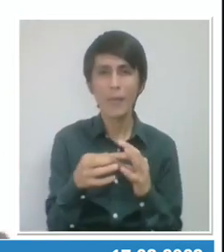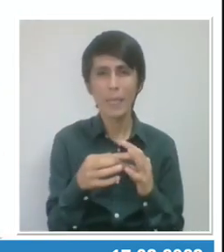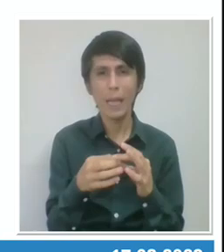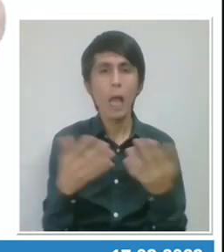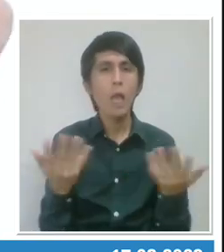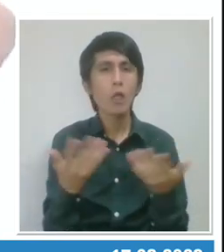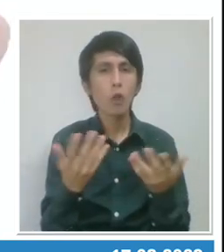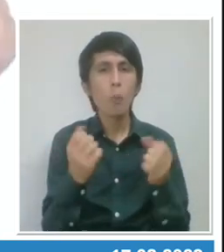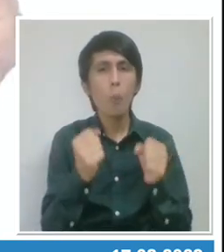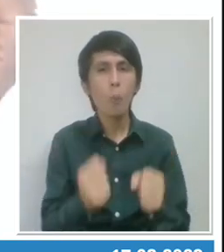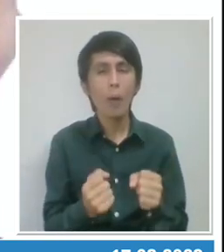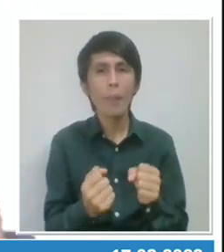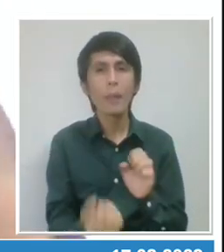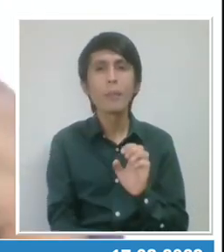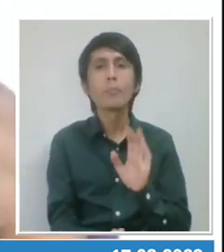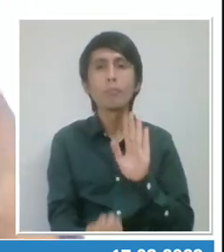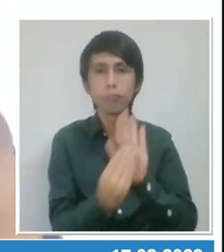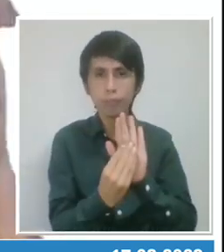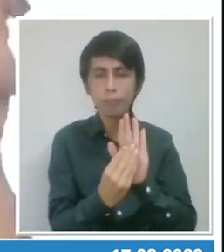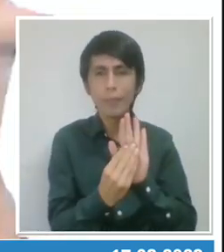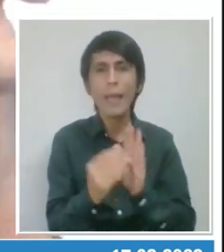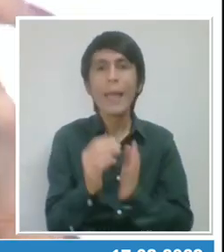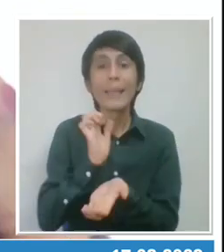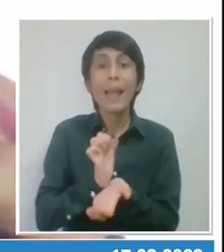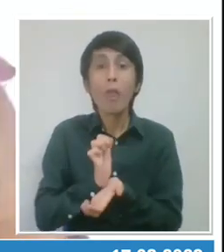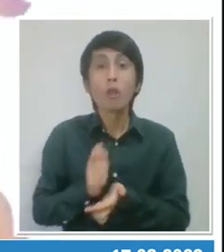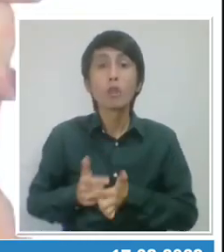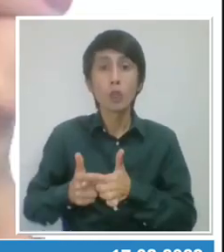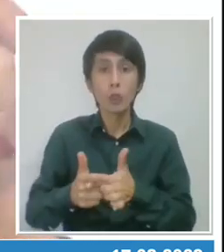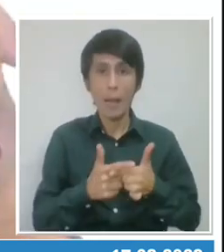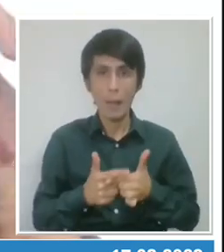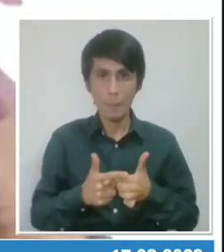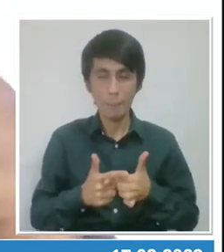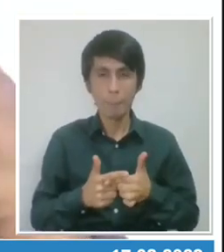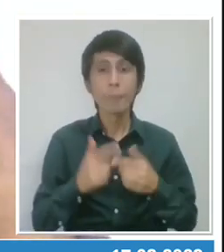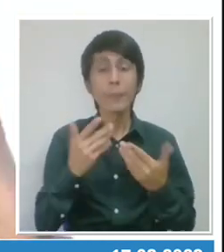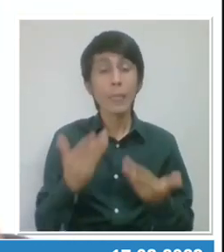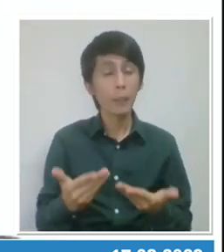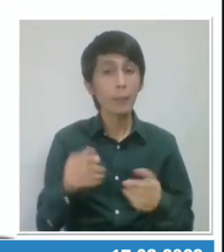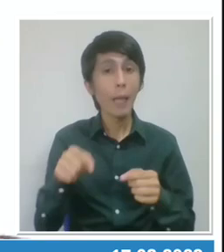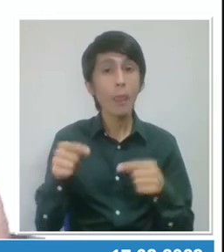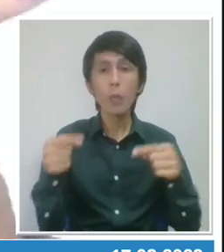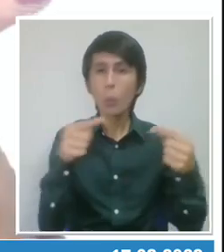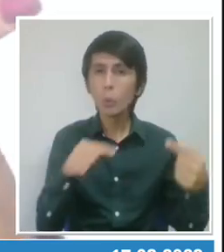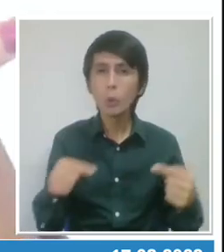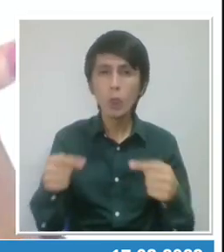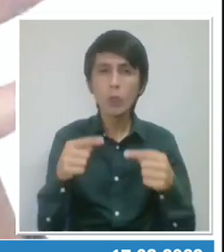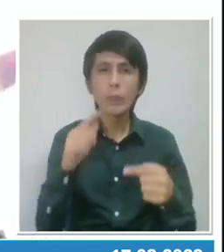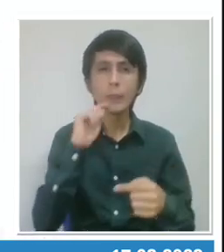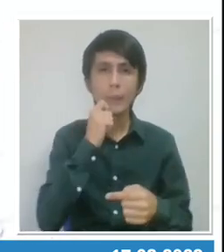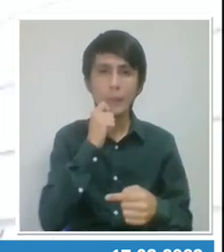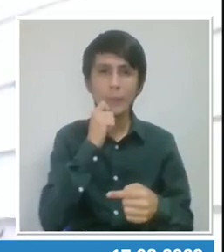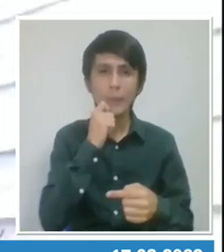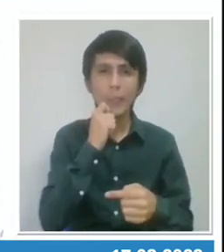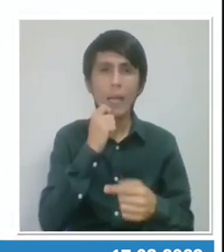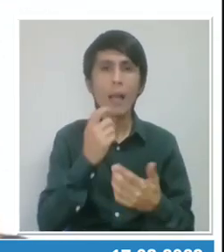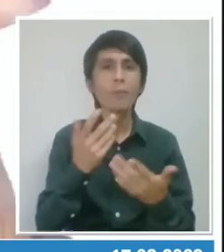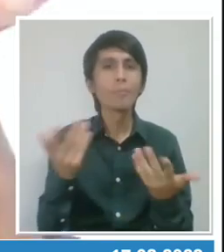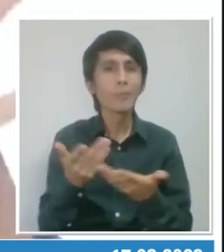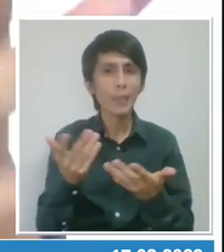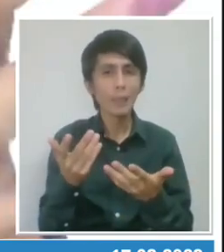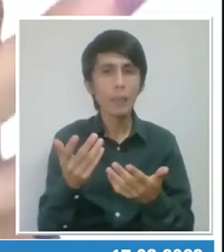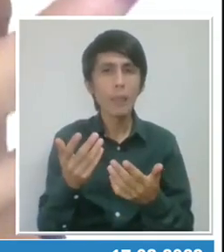Estado social, que dicho sea de paso, es una discusión también que anticipa, solo puede anticipar, porque no